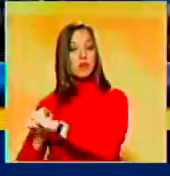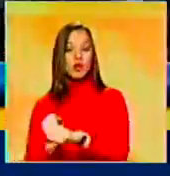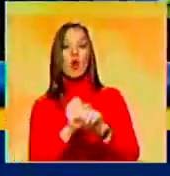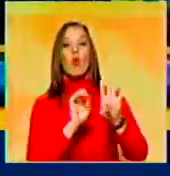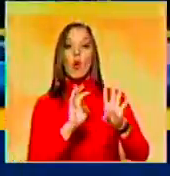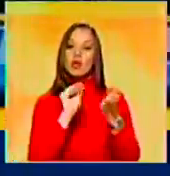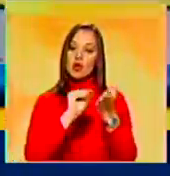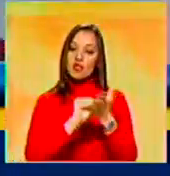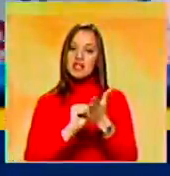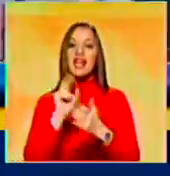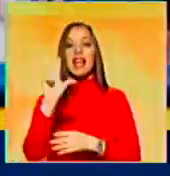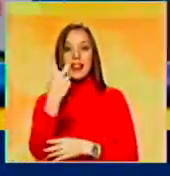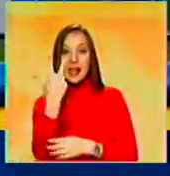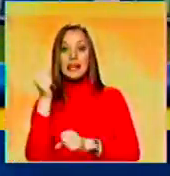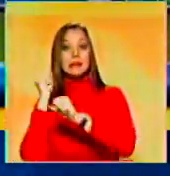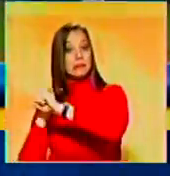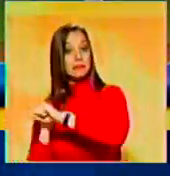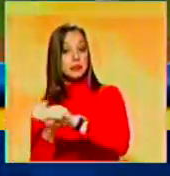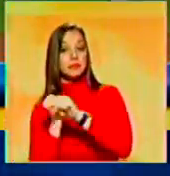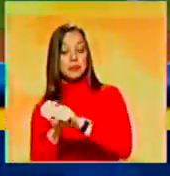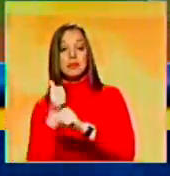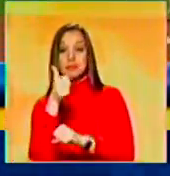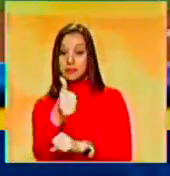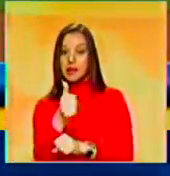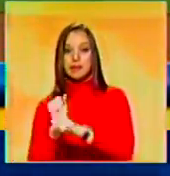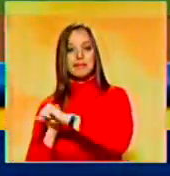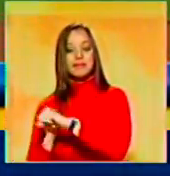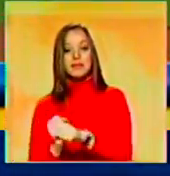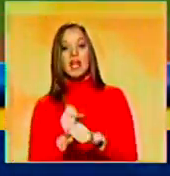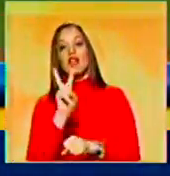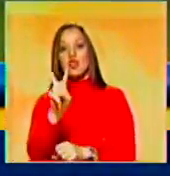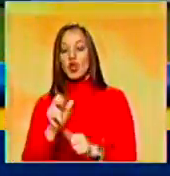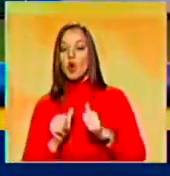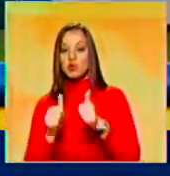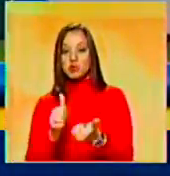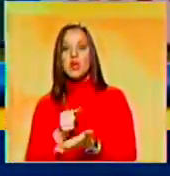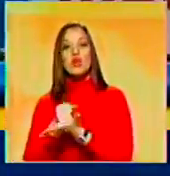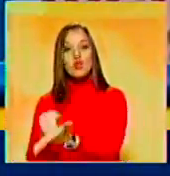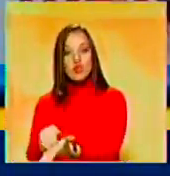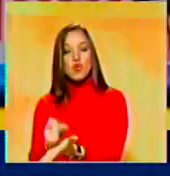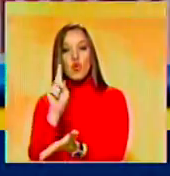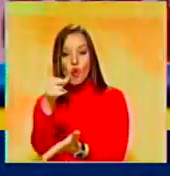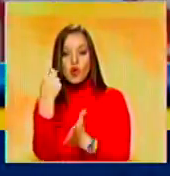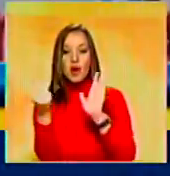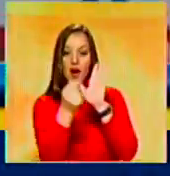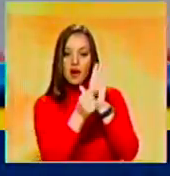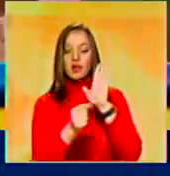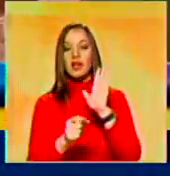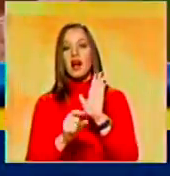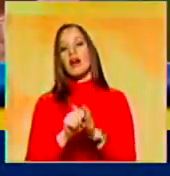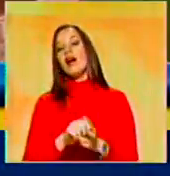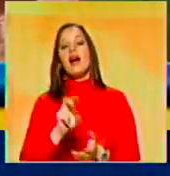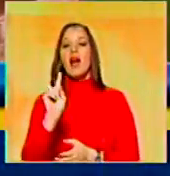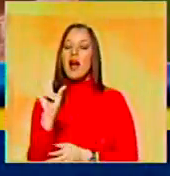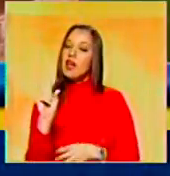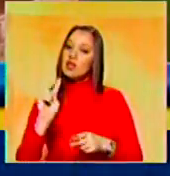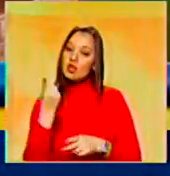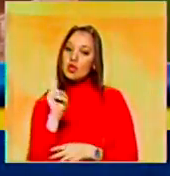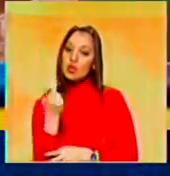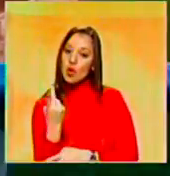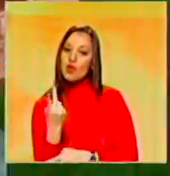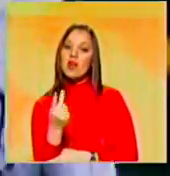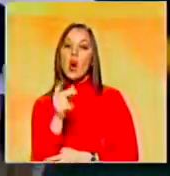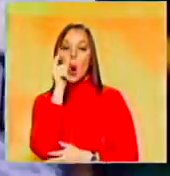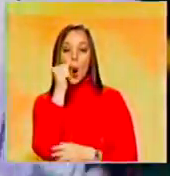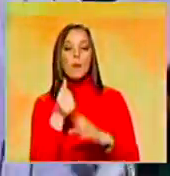4-3 con su vuelo cerca 32 del año, doble par de impulsadas y una anotada. Osvaldo García sonó un doble en 4 turnos y Eduardo Escobar se